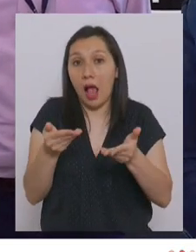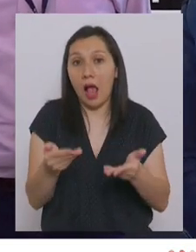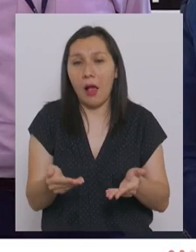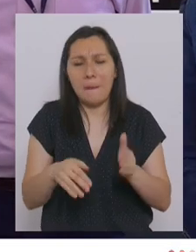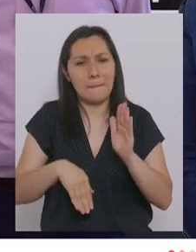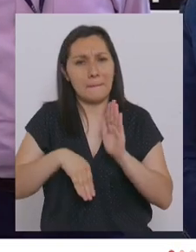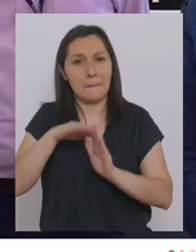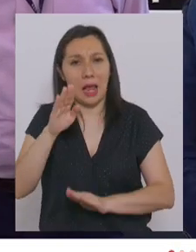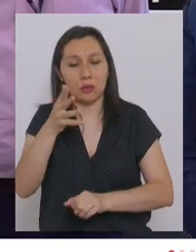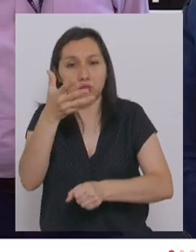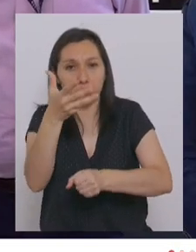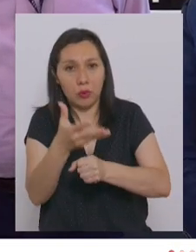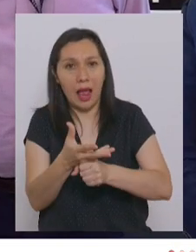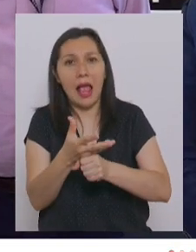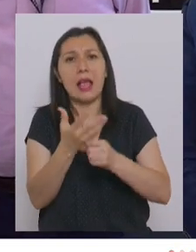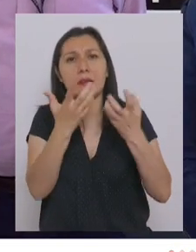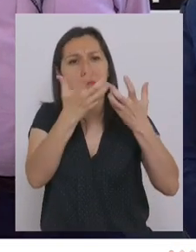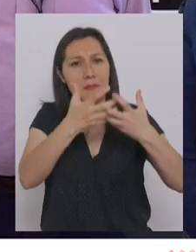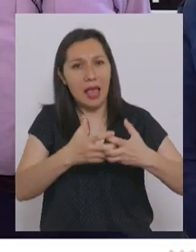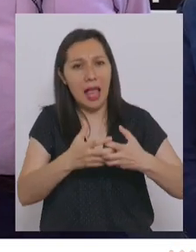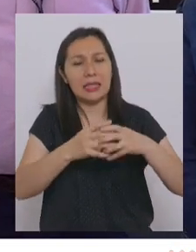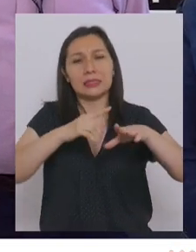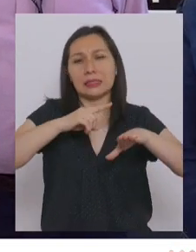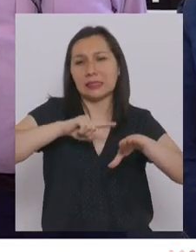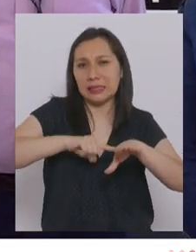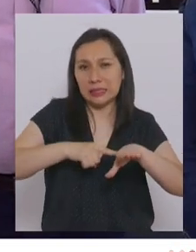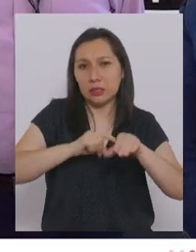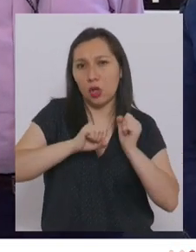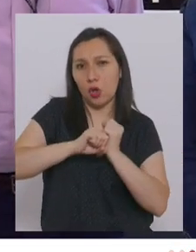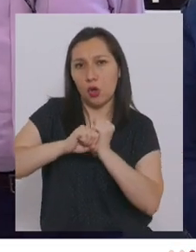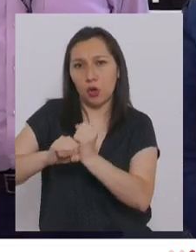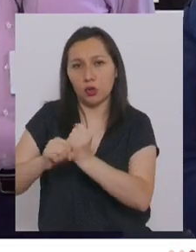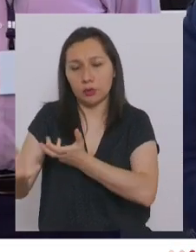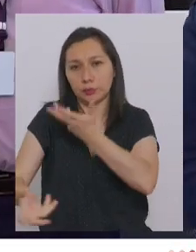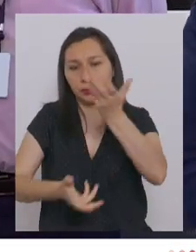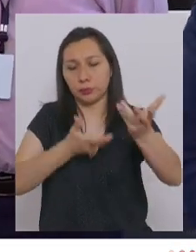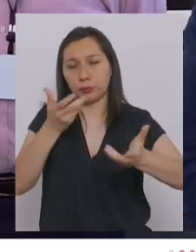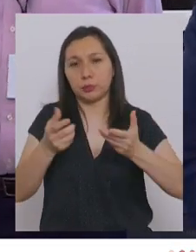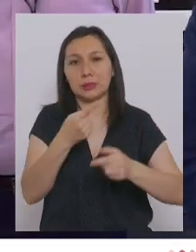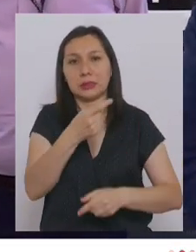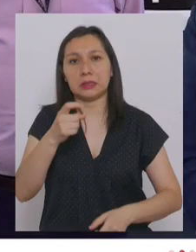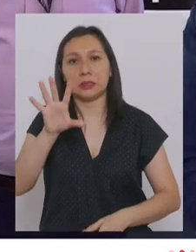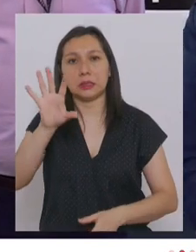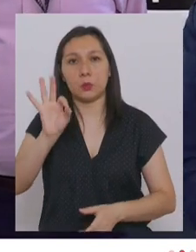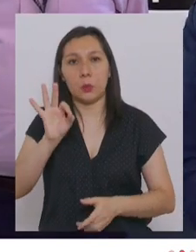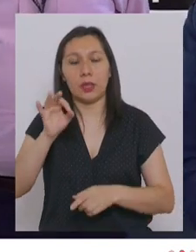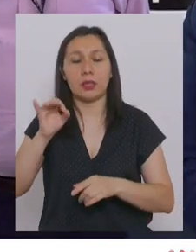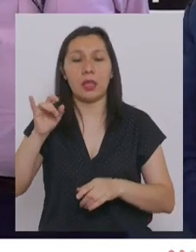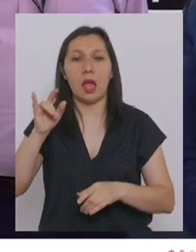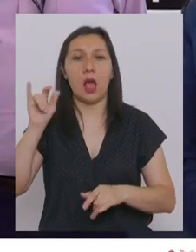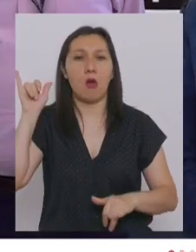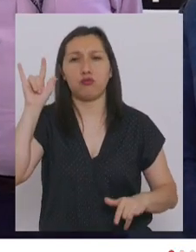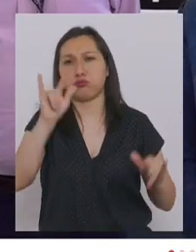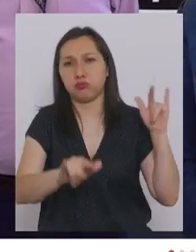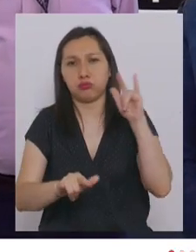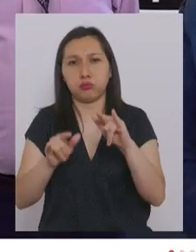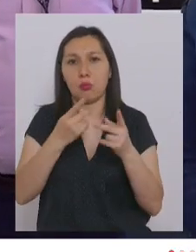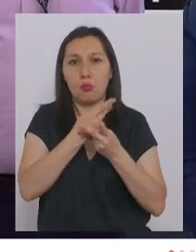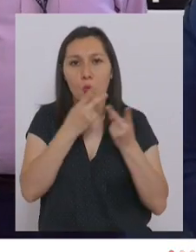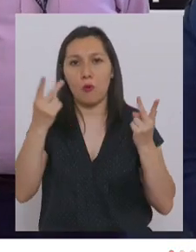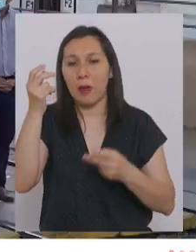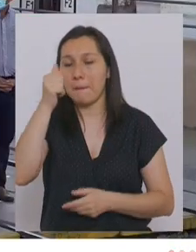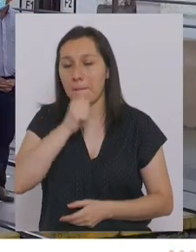la mayor equipamiento y tecnología para combatir los incendios. Tenemos cerca de 150 aeronaves entre el sector público y